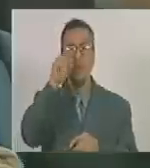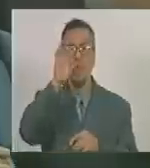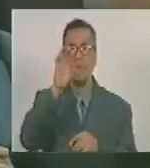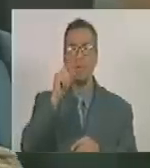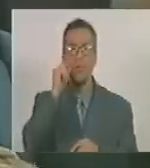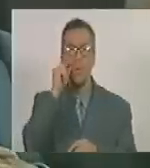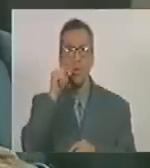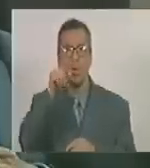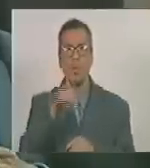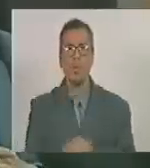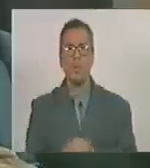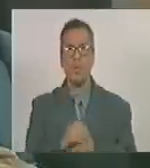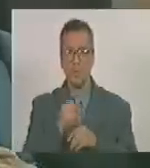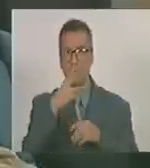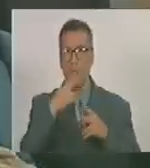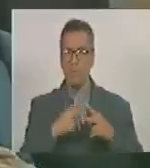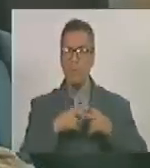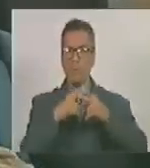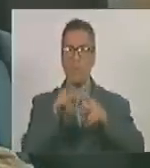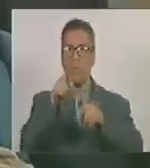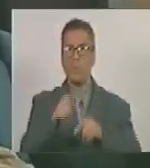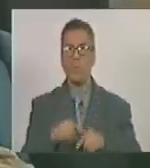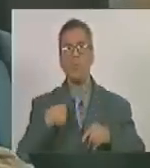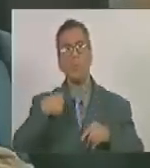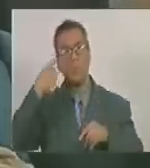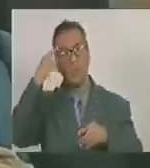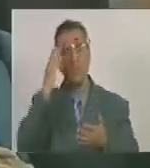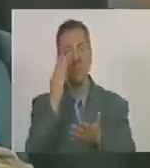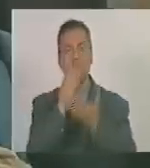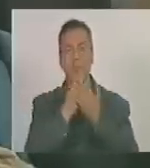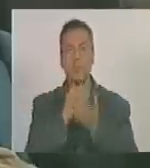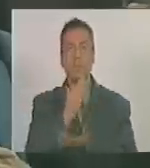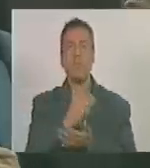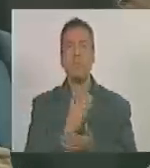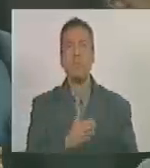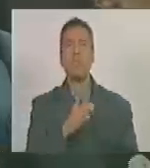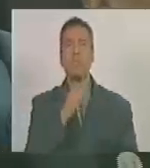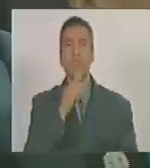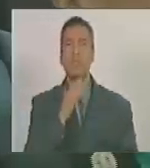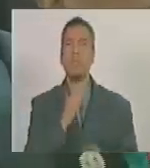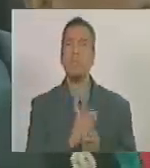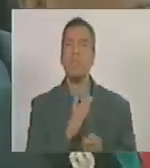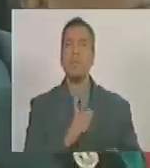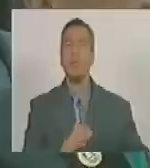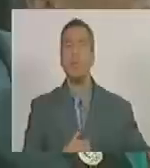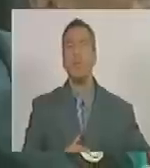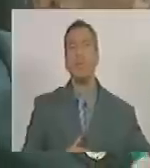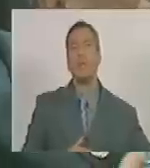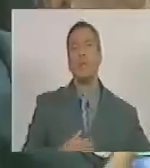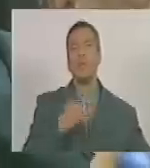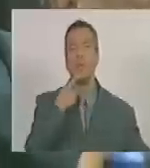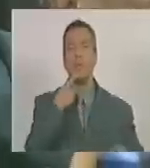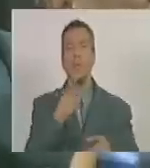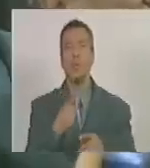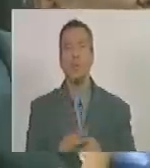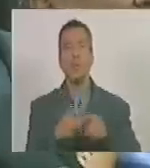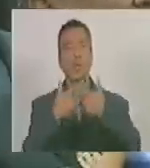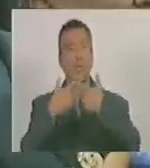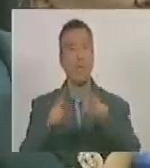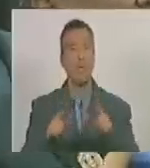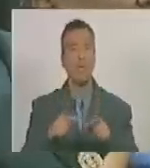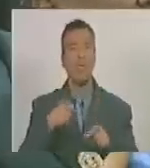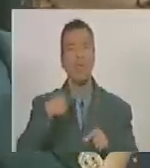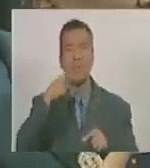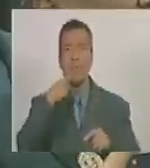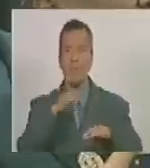un hombre de excelentes valores, que creyó siempre en la igualdad, en la libertad. Decía, con la libertad ni